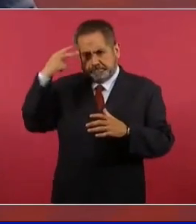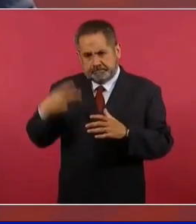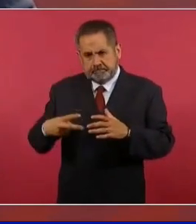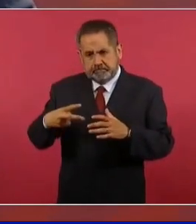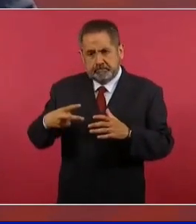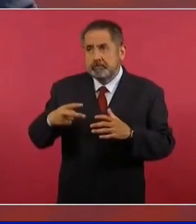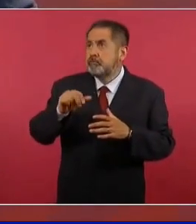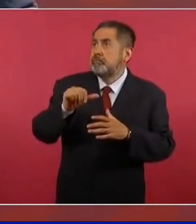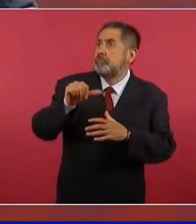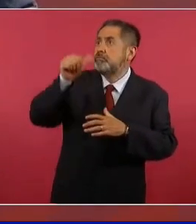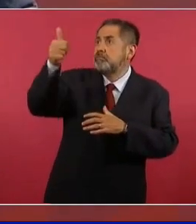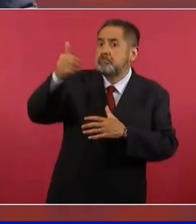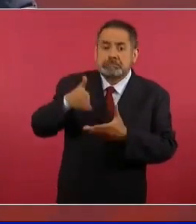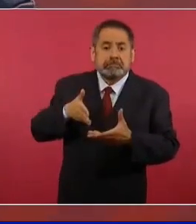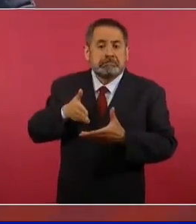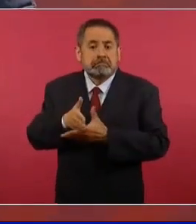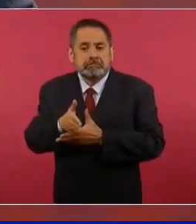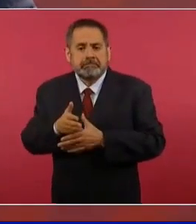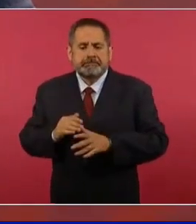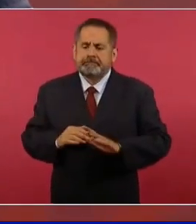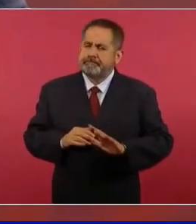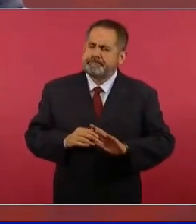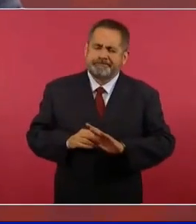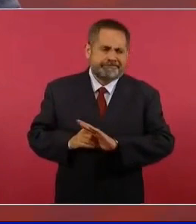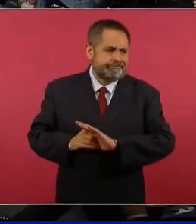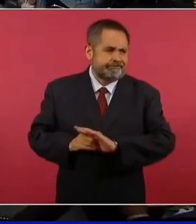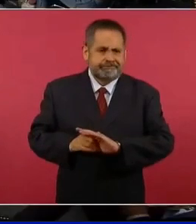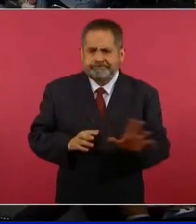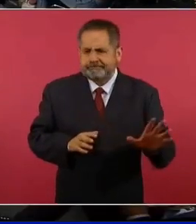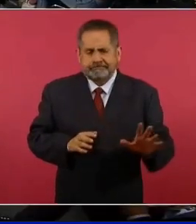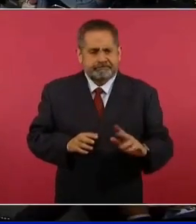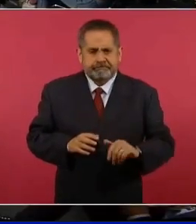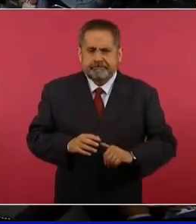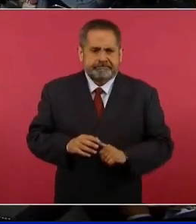mexicanos. Y esto aplica para